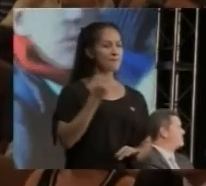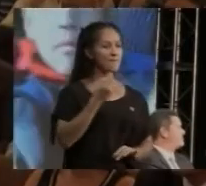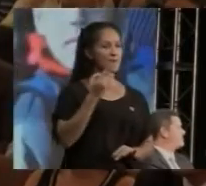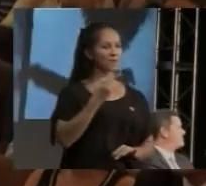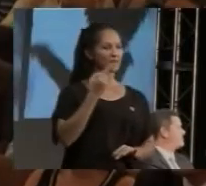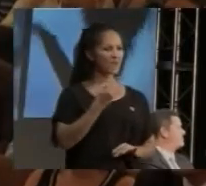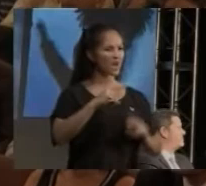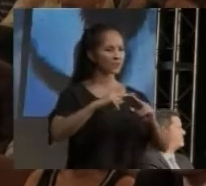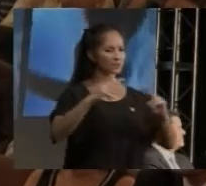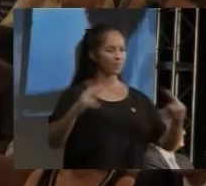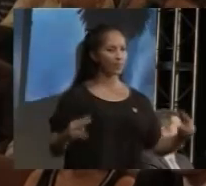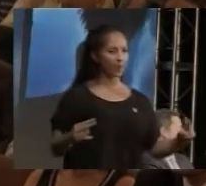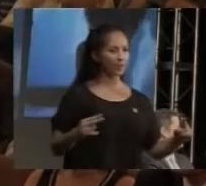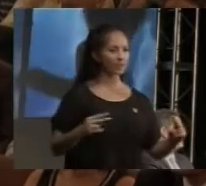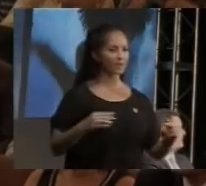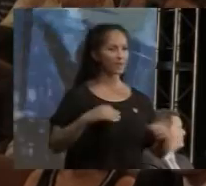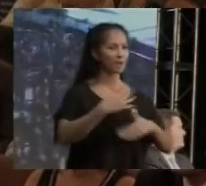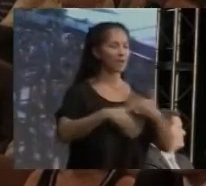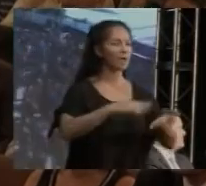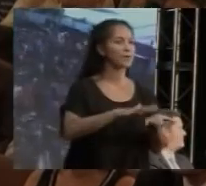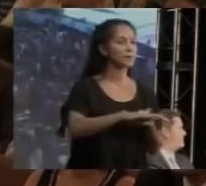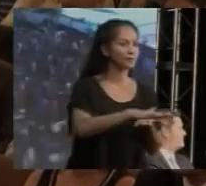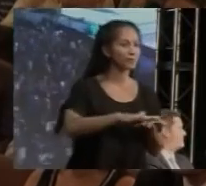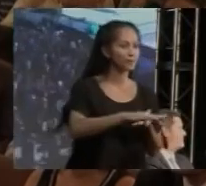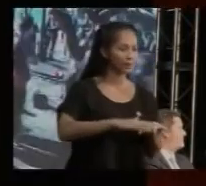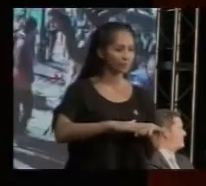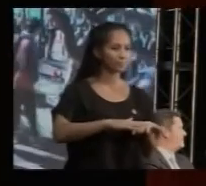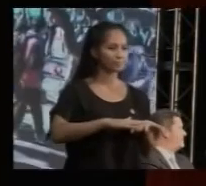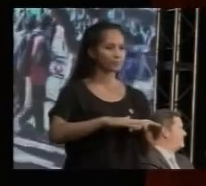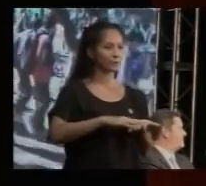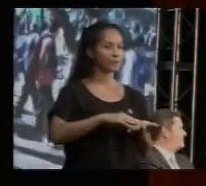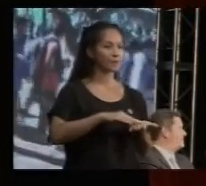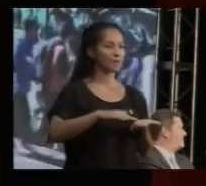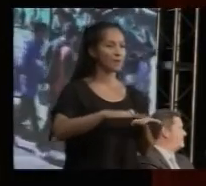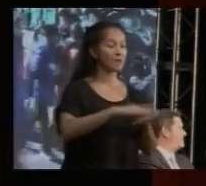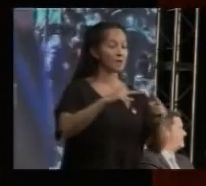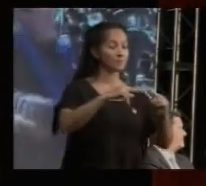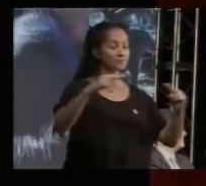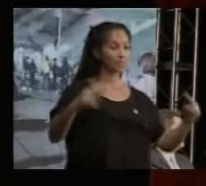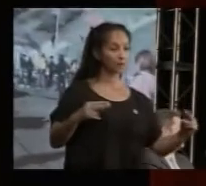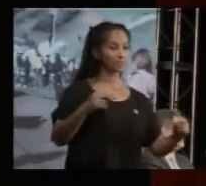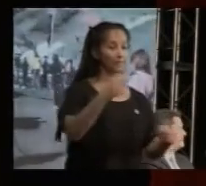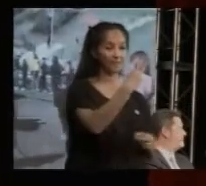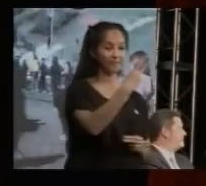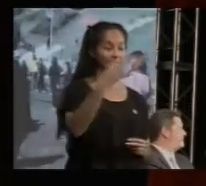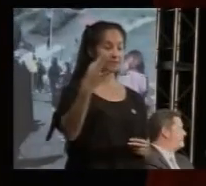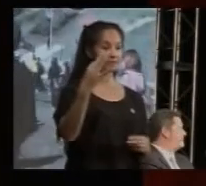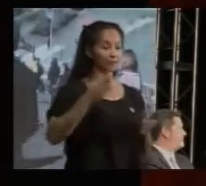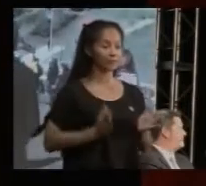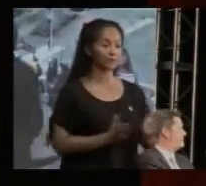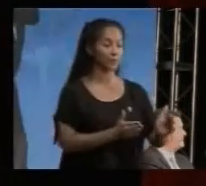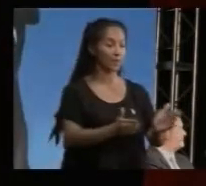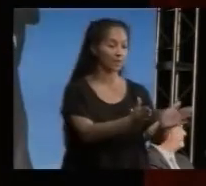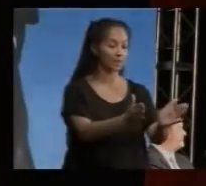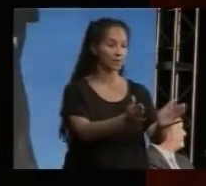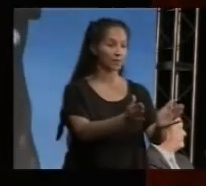obras complementarias. La obra complementaria más importante del puente resultará 20 kilómetros de circunvalación